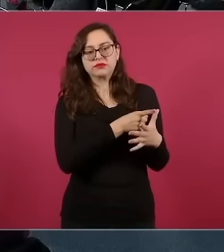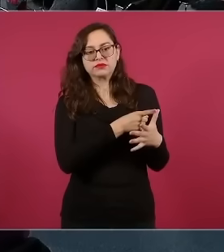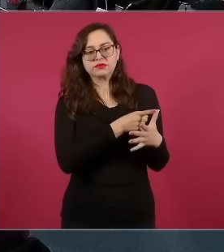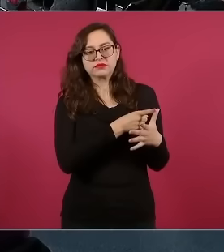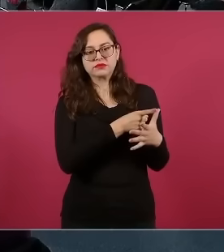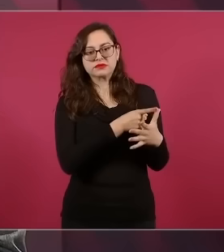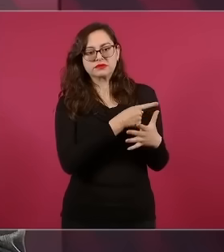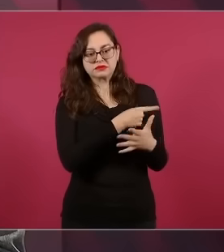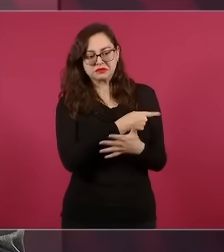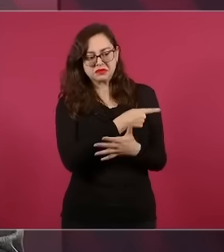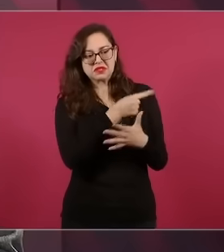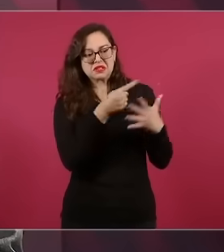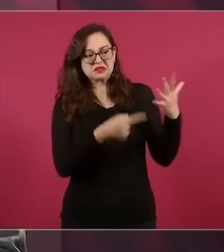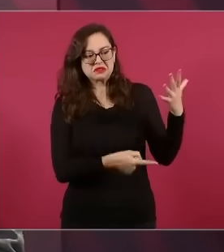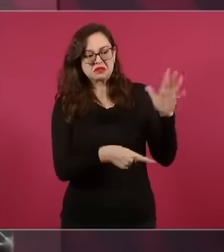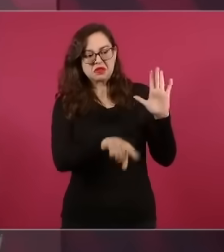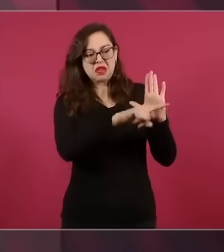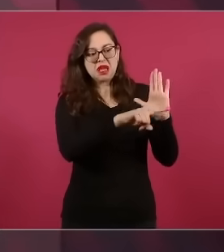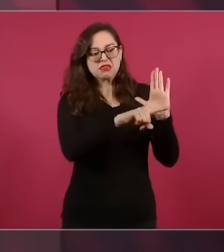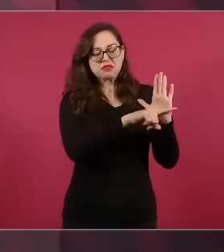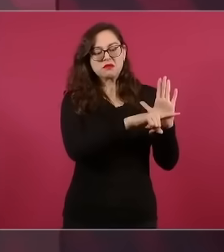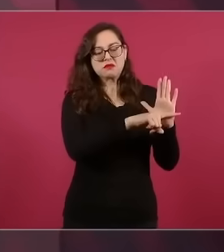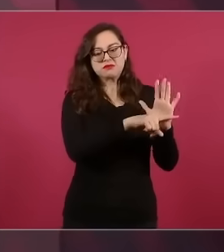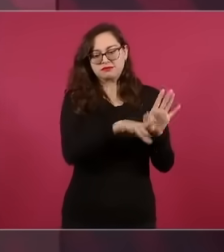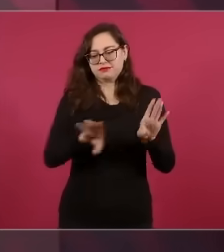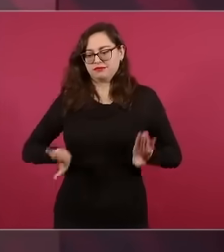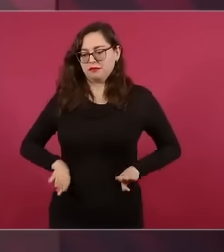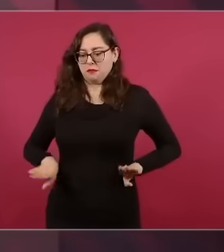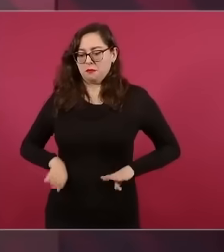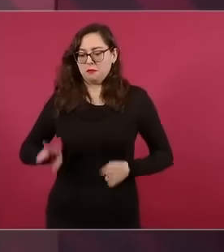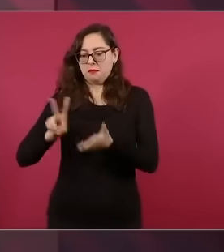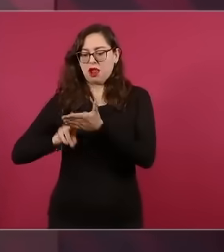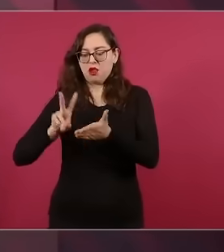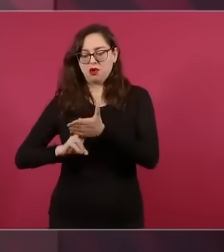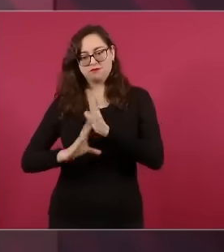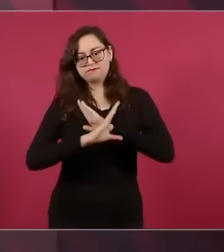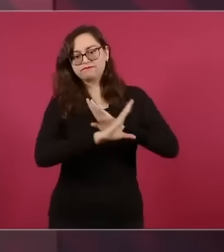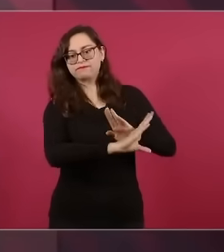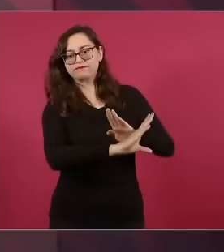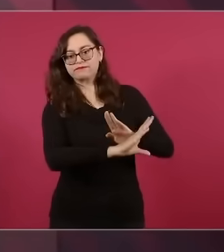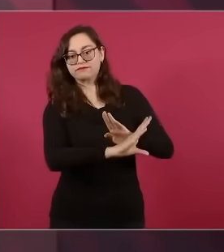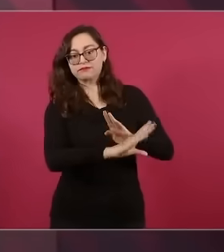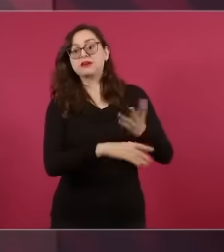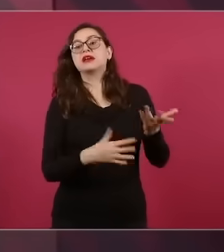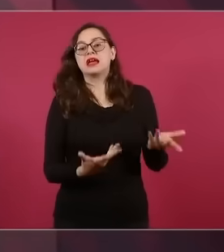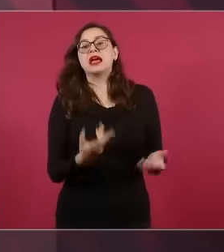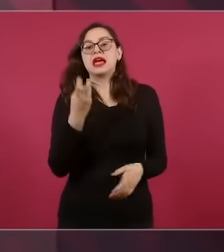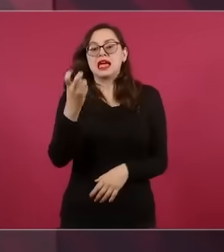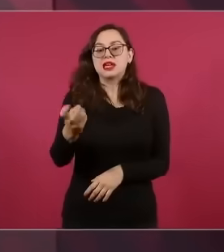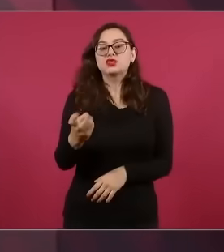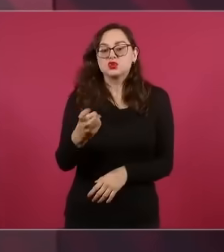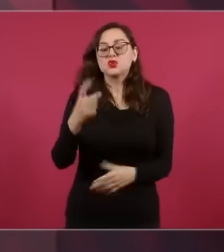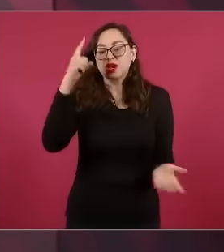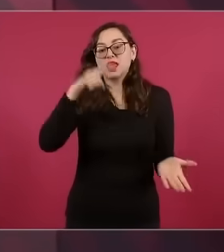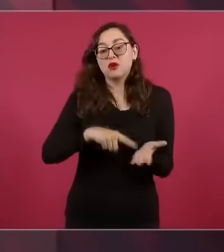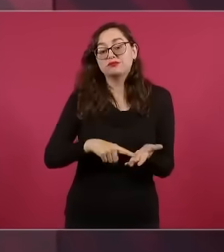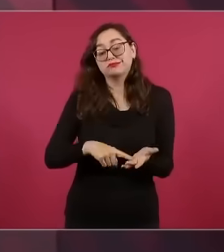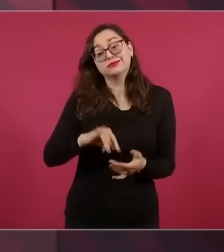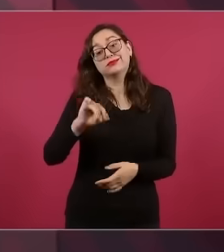Entonces, sí creo en eso. Es un ideal, es una utopía.